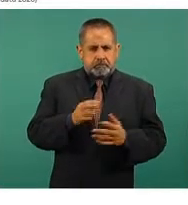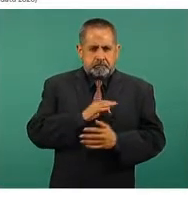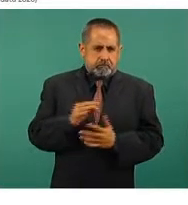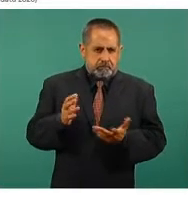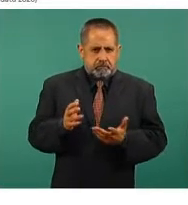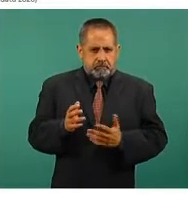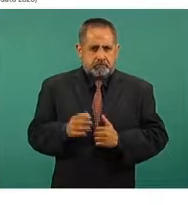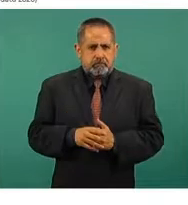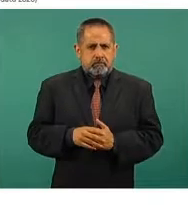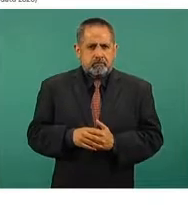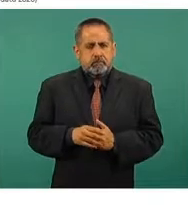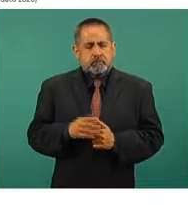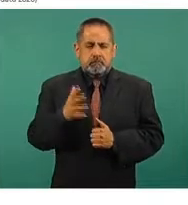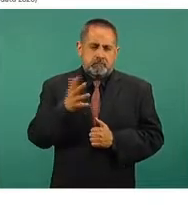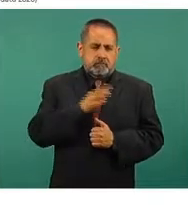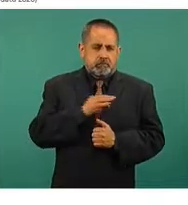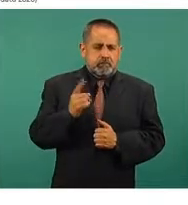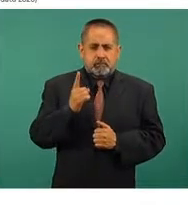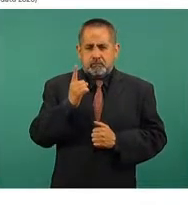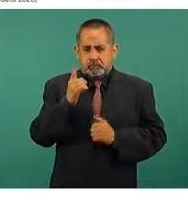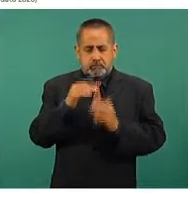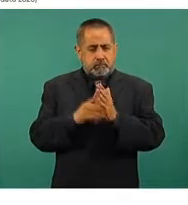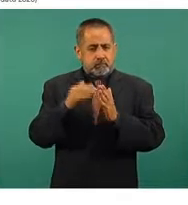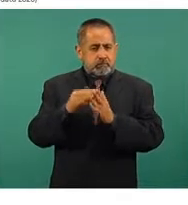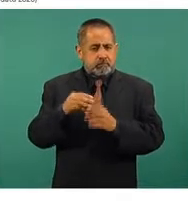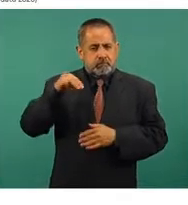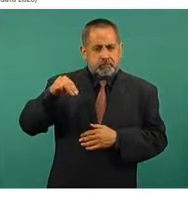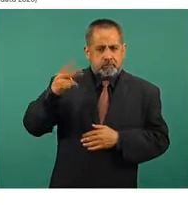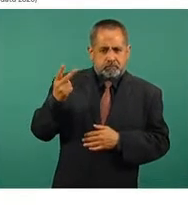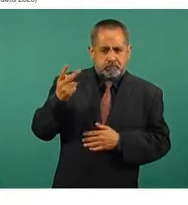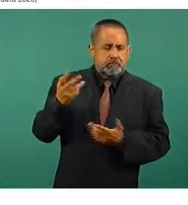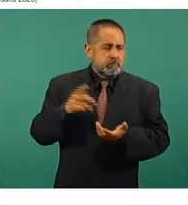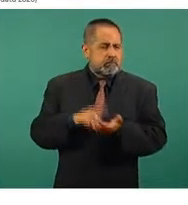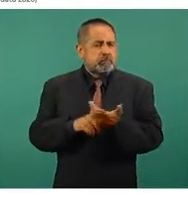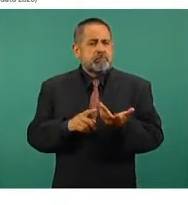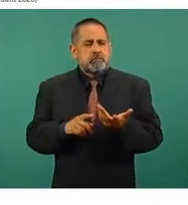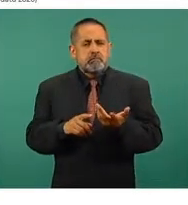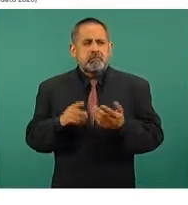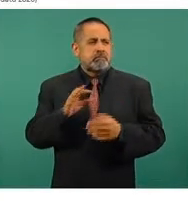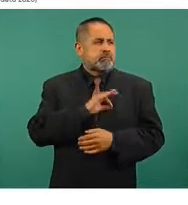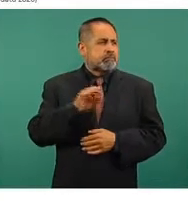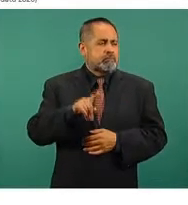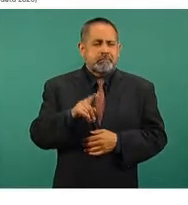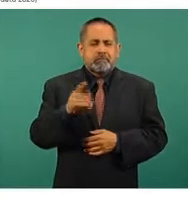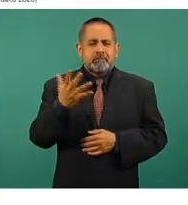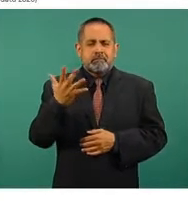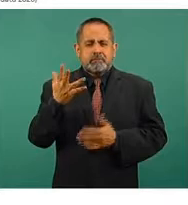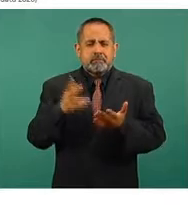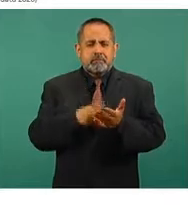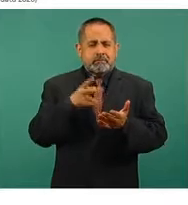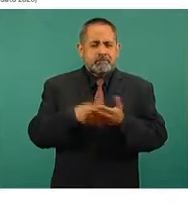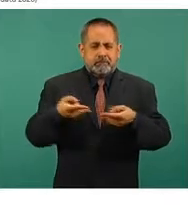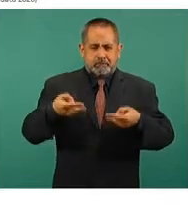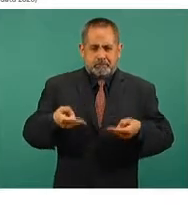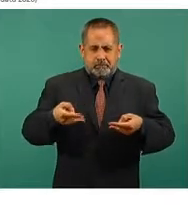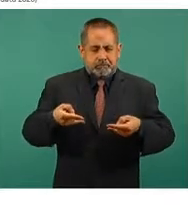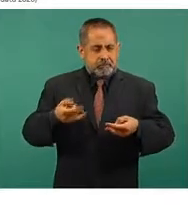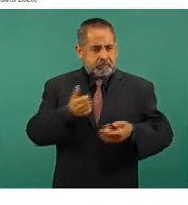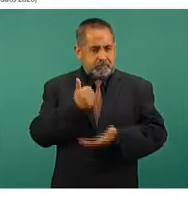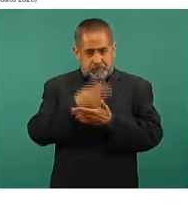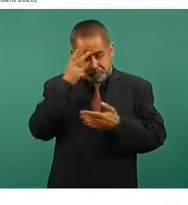Prácticamente más de 1 millón de metros cuadrados, esto equivale a 50 veces la explanada del centro de la Ciudad de México, y casi